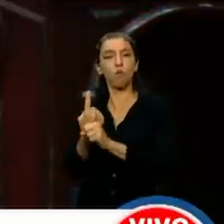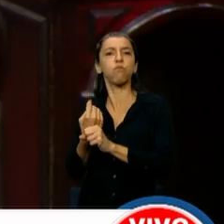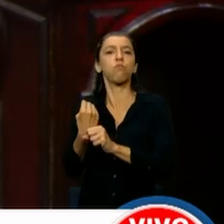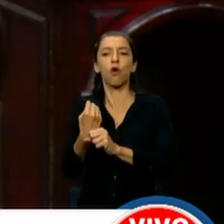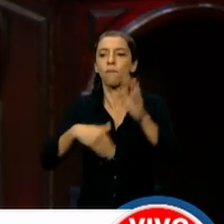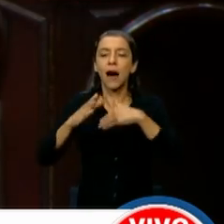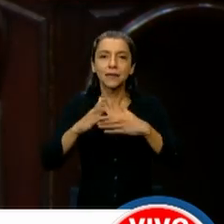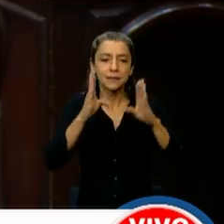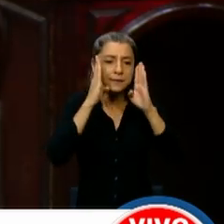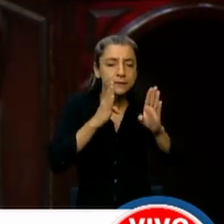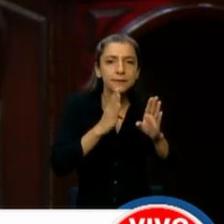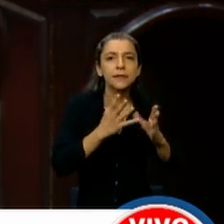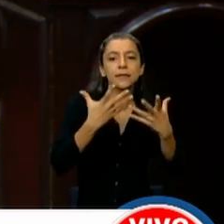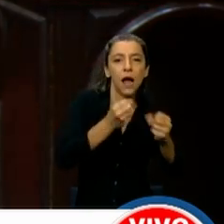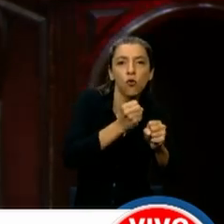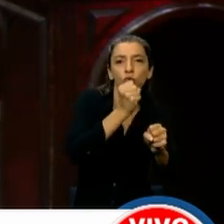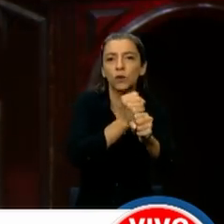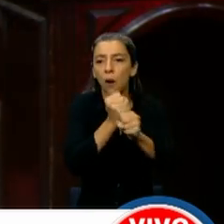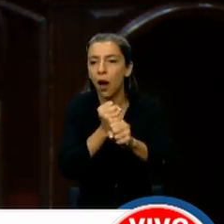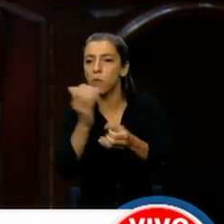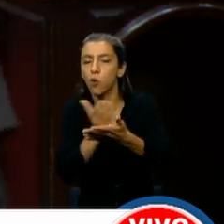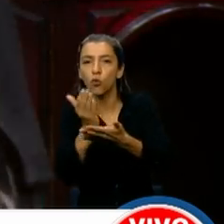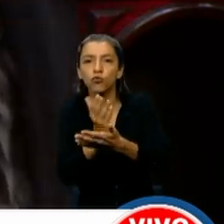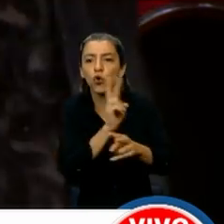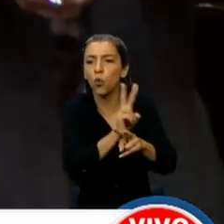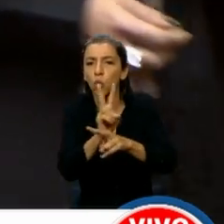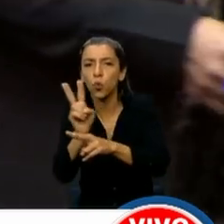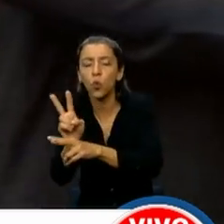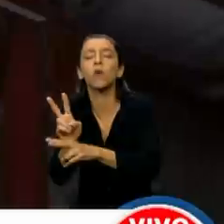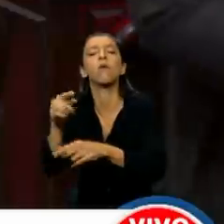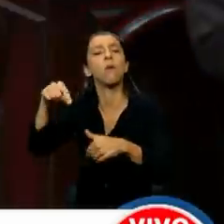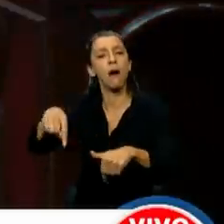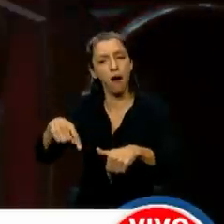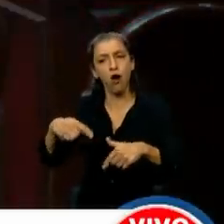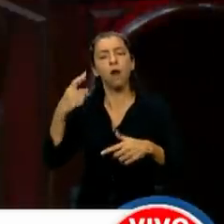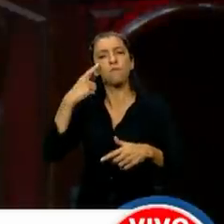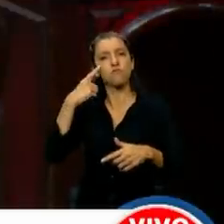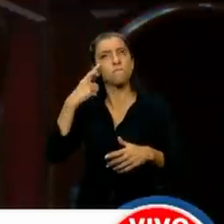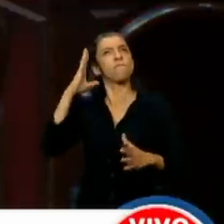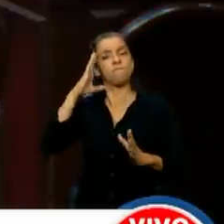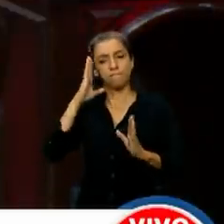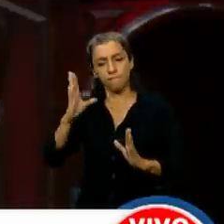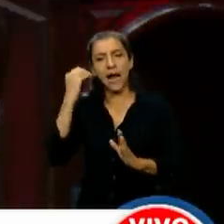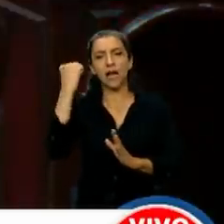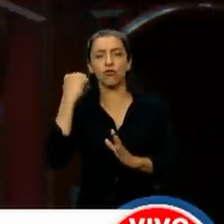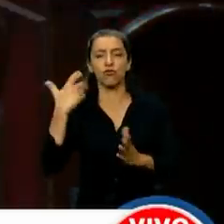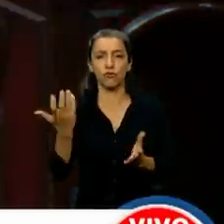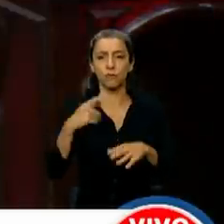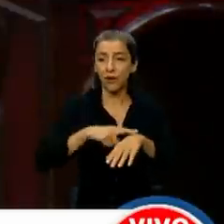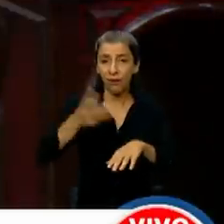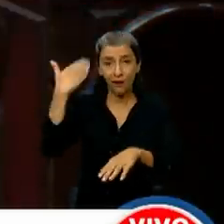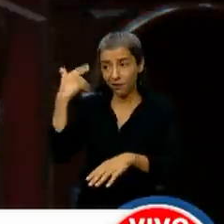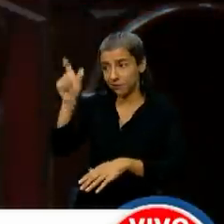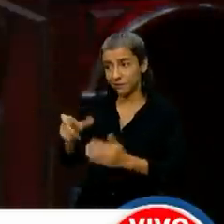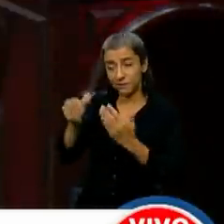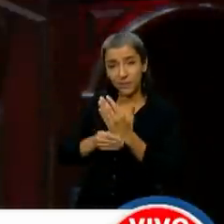y de cuidar la producción lo expresó el ministro guzmán en su paso por esta cámara o con números